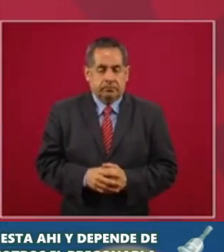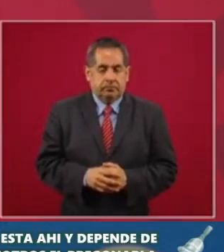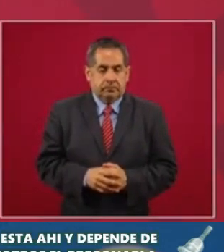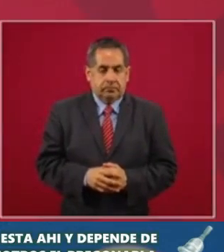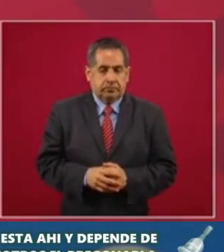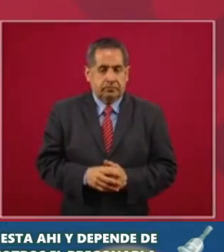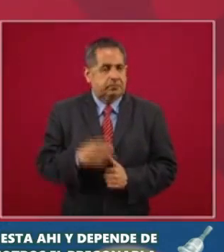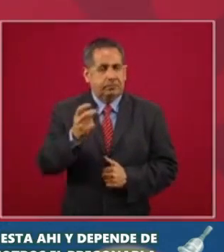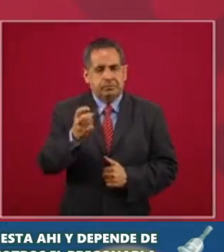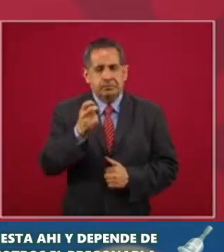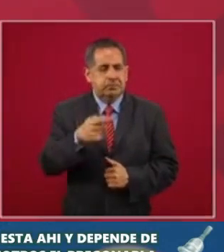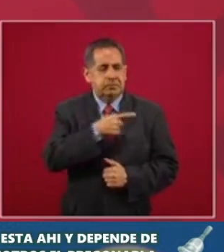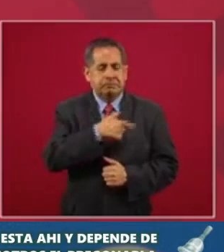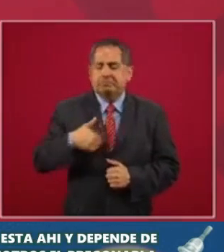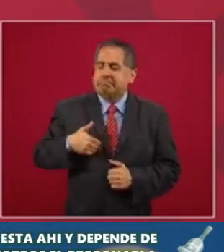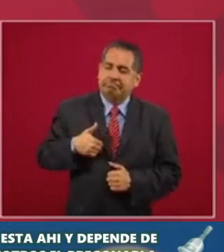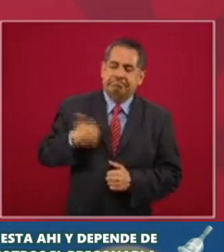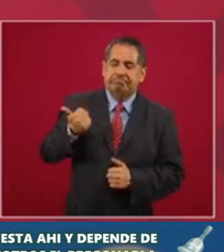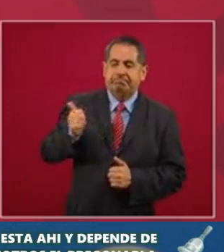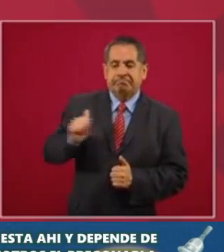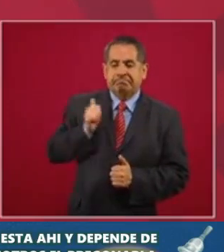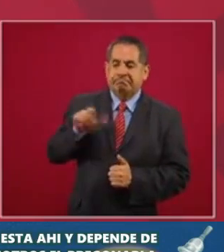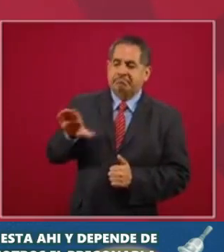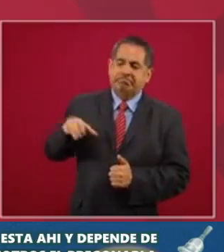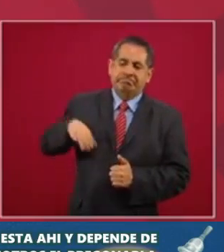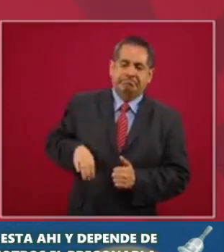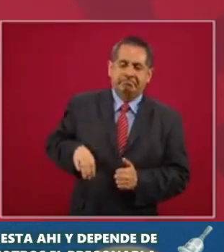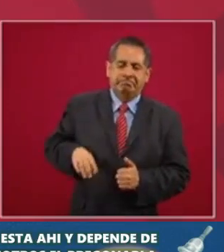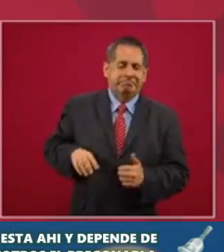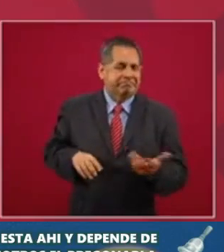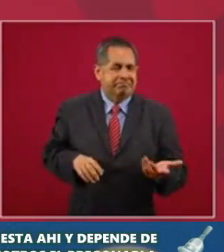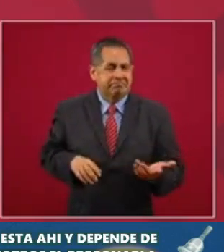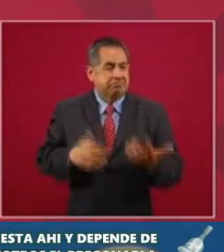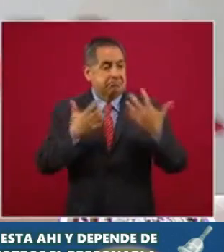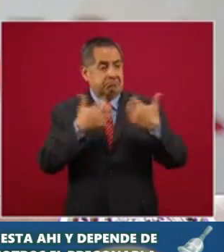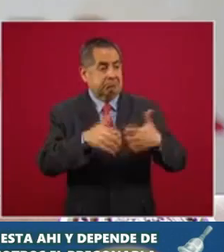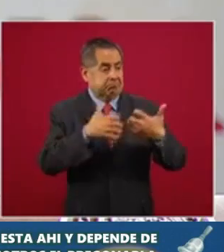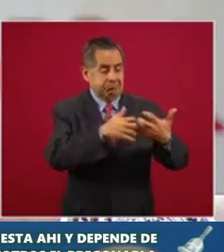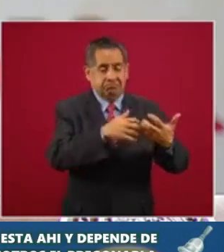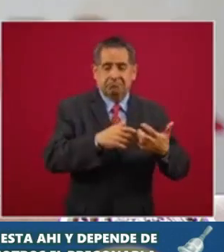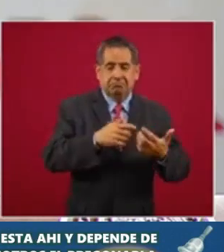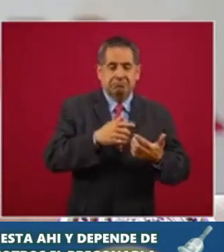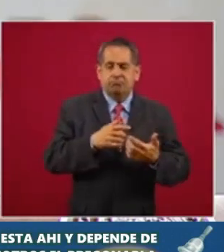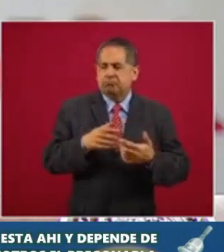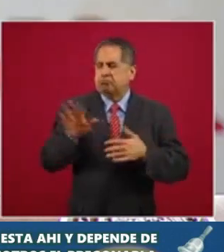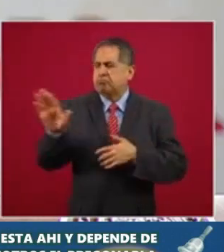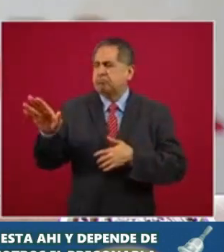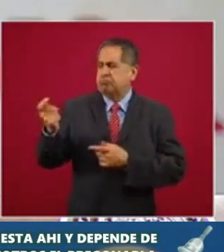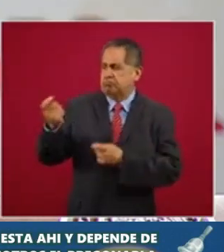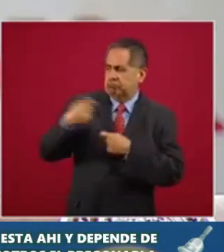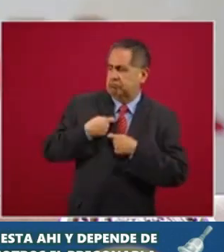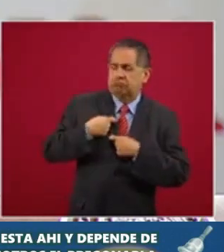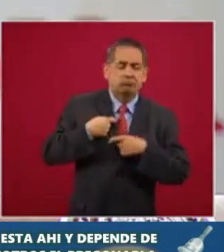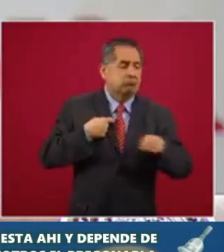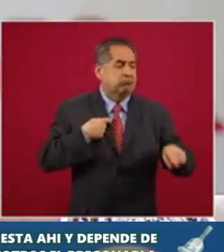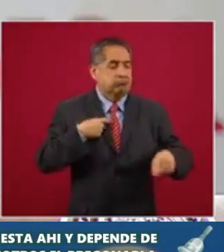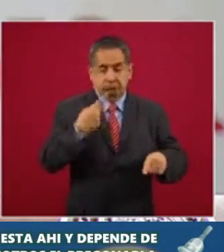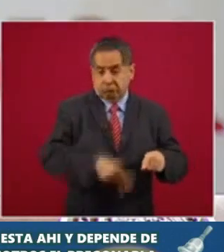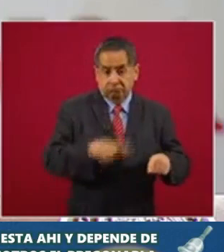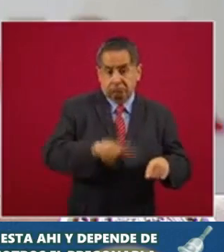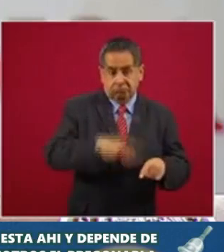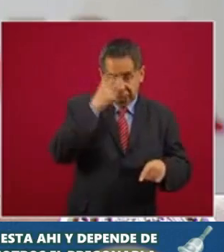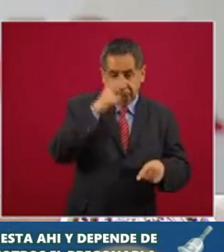hacían su agosto tanto empresas contratistas de México como del extranjero